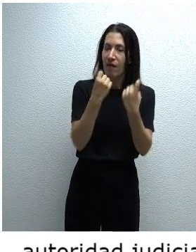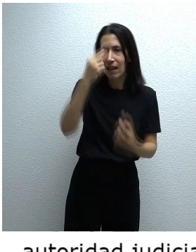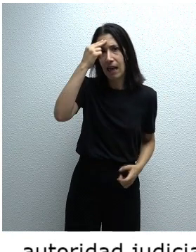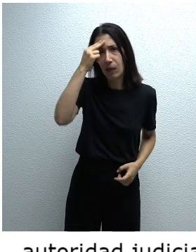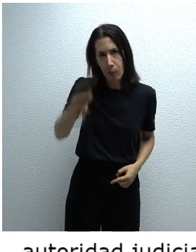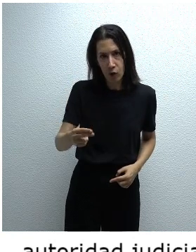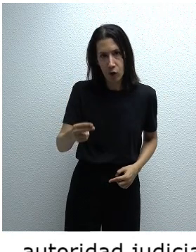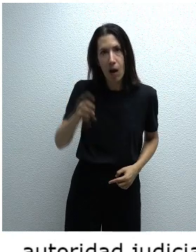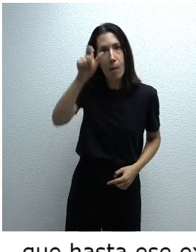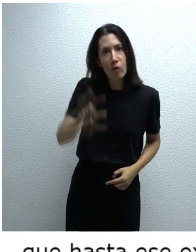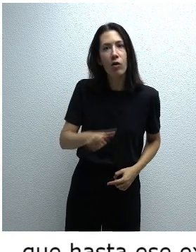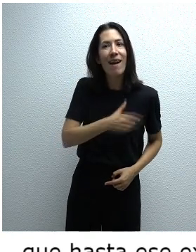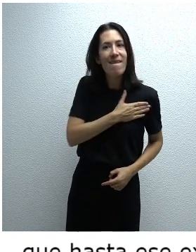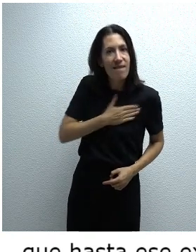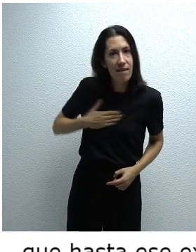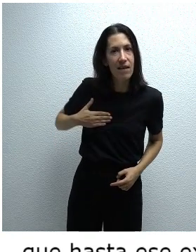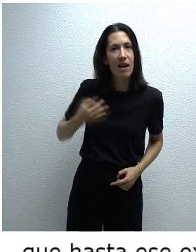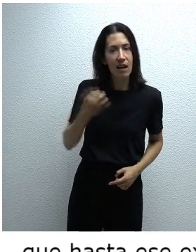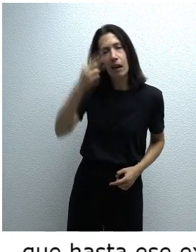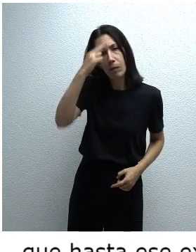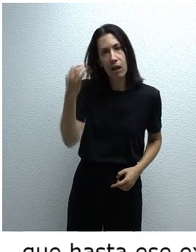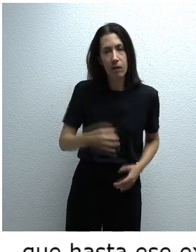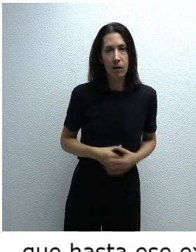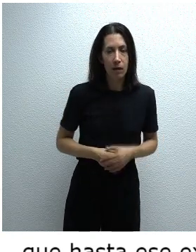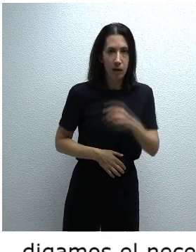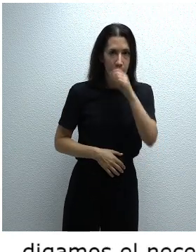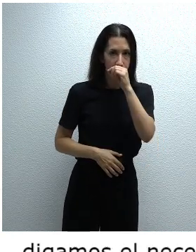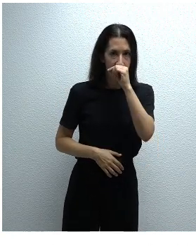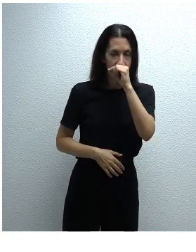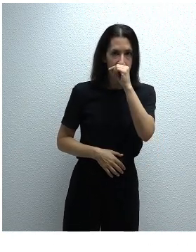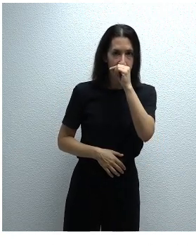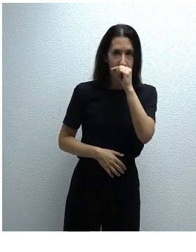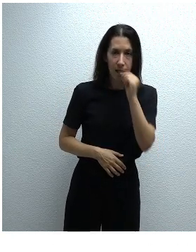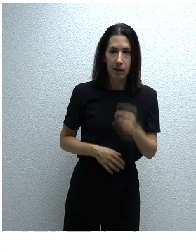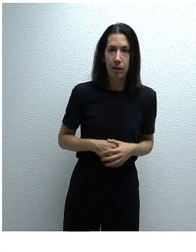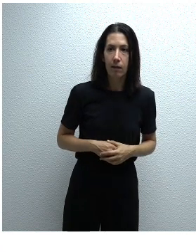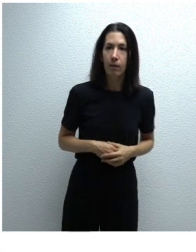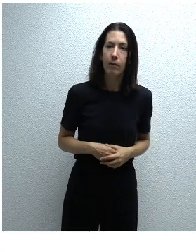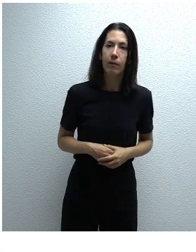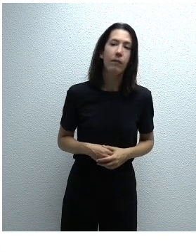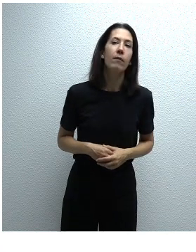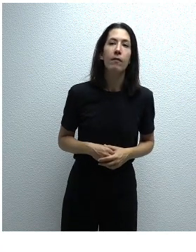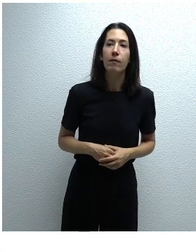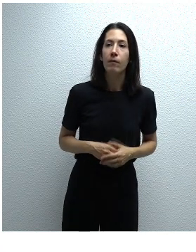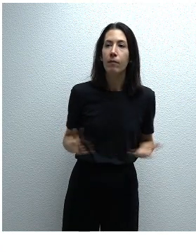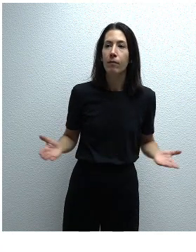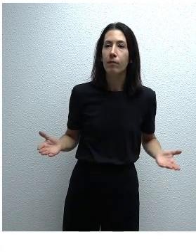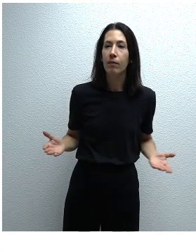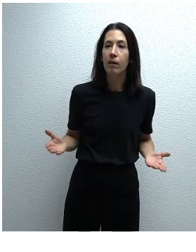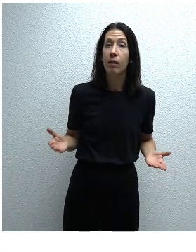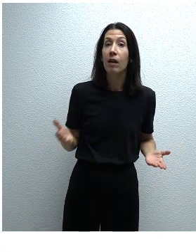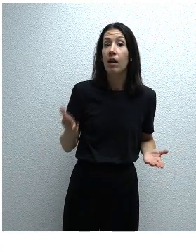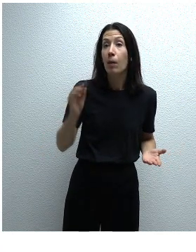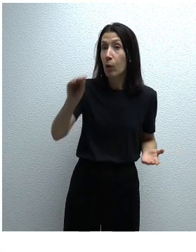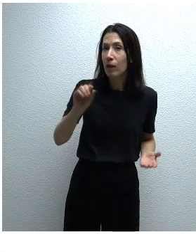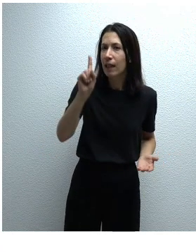respeto a esa voluntad de la persona. Una pregunta adicional. Creo que los notarios